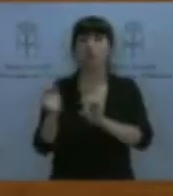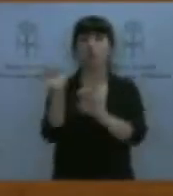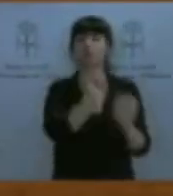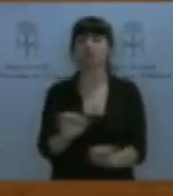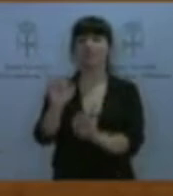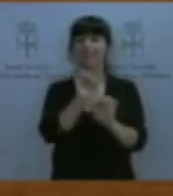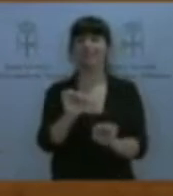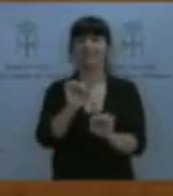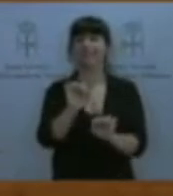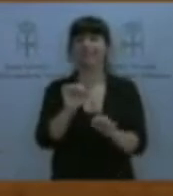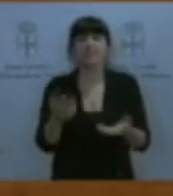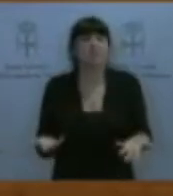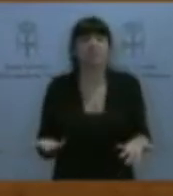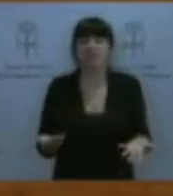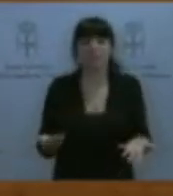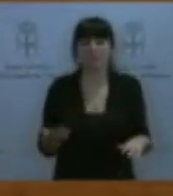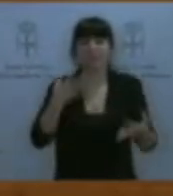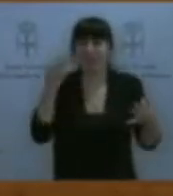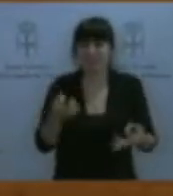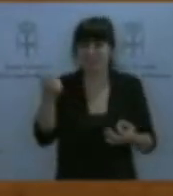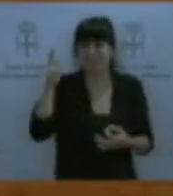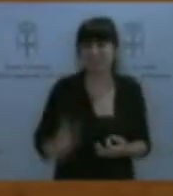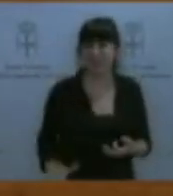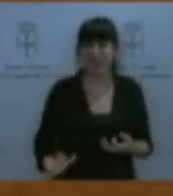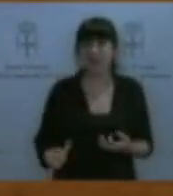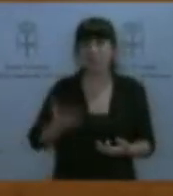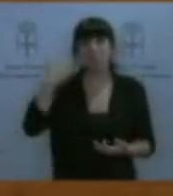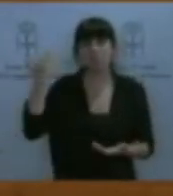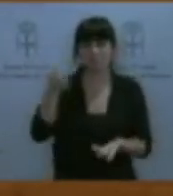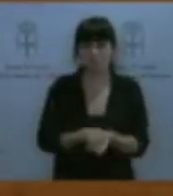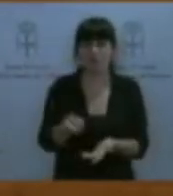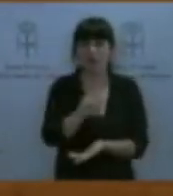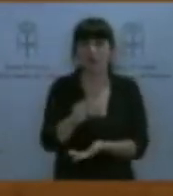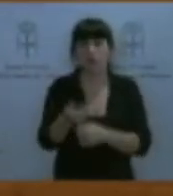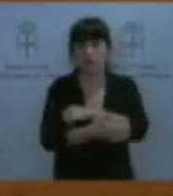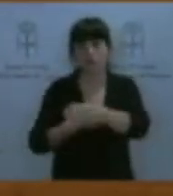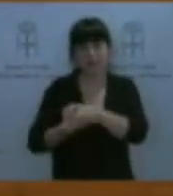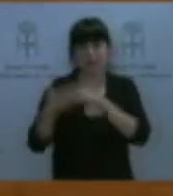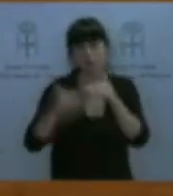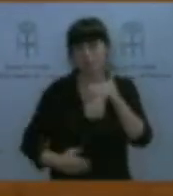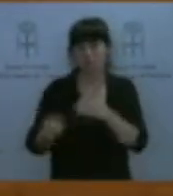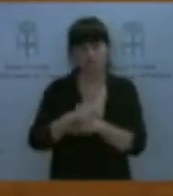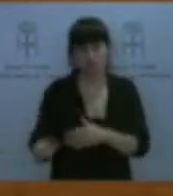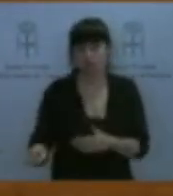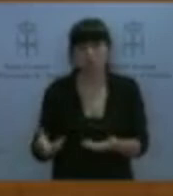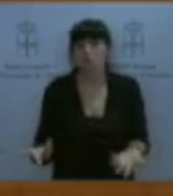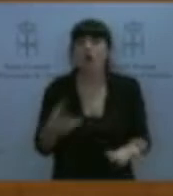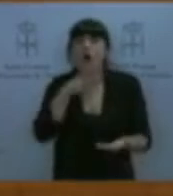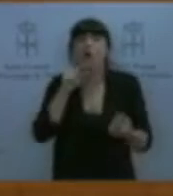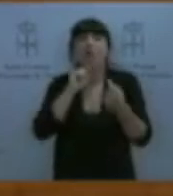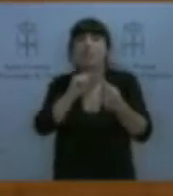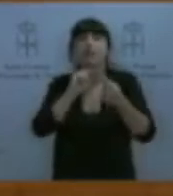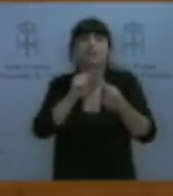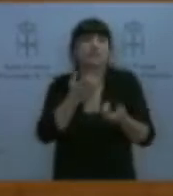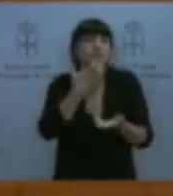salarios dignos o para que no haya precariedad. A estas alturas, el debate no es si es necesario o no un nuevo